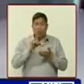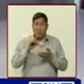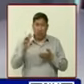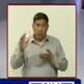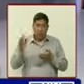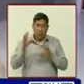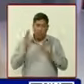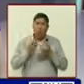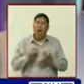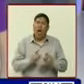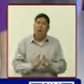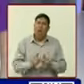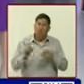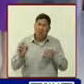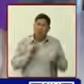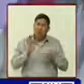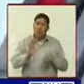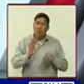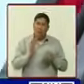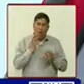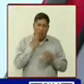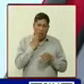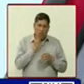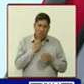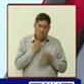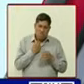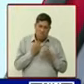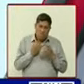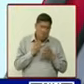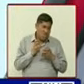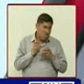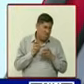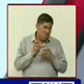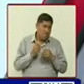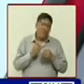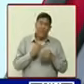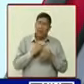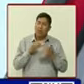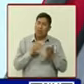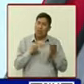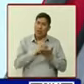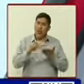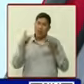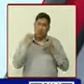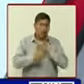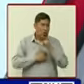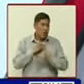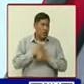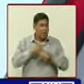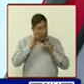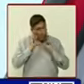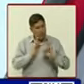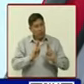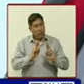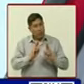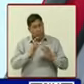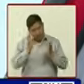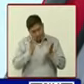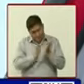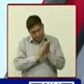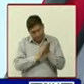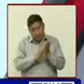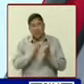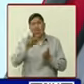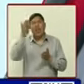contienda bélica alentada por su oligarquía y en clara violación al derecho internacional. Rendimos homenaje a los héroes que